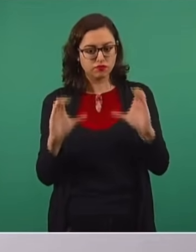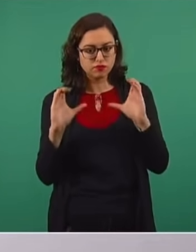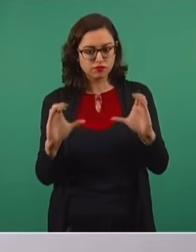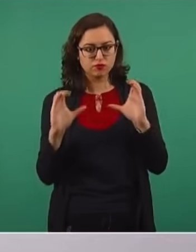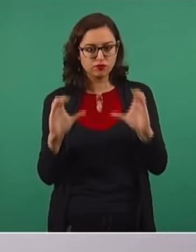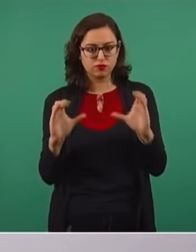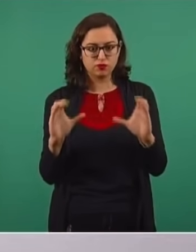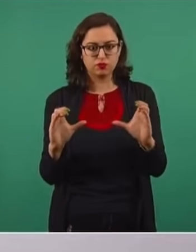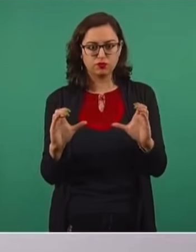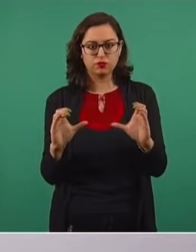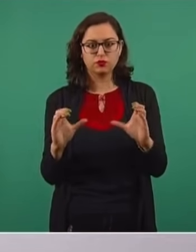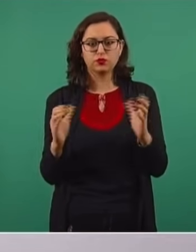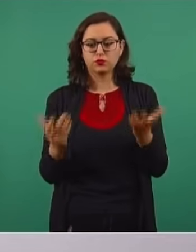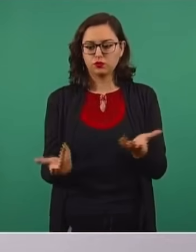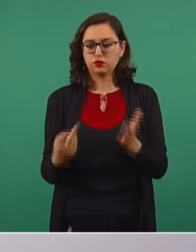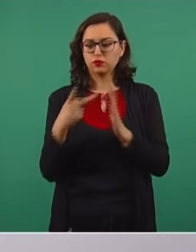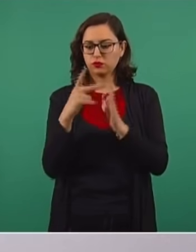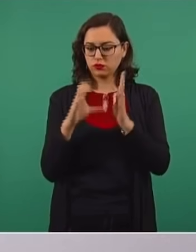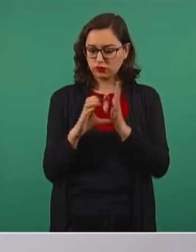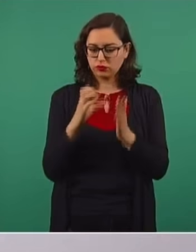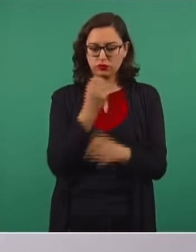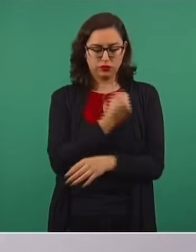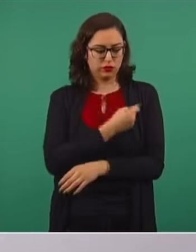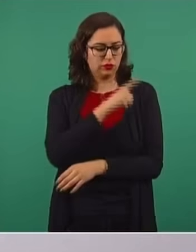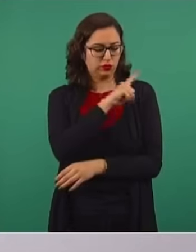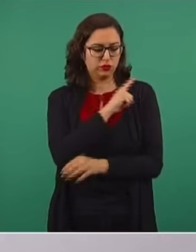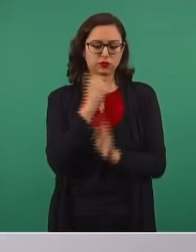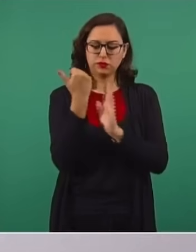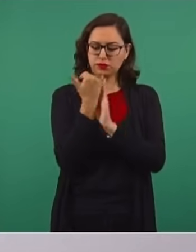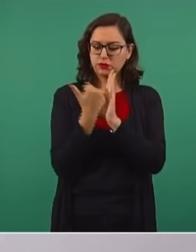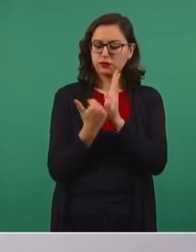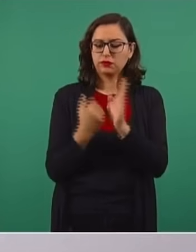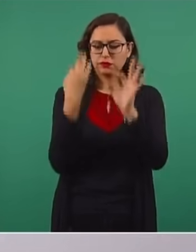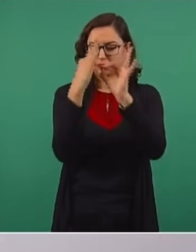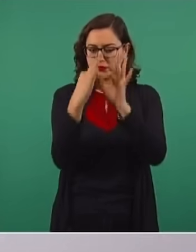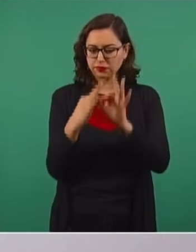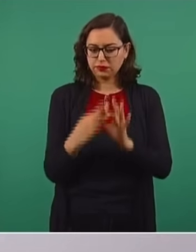tener buenos protocolos de salud para el regreso a clases